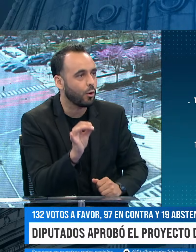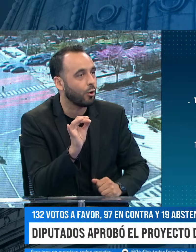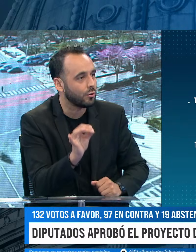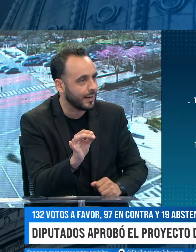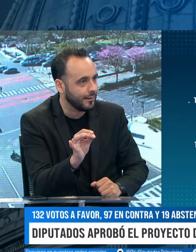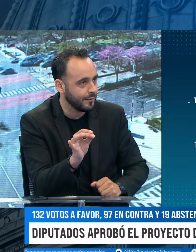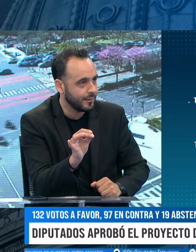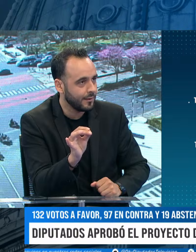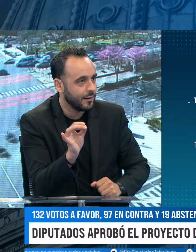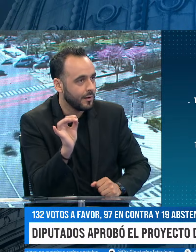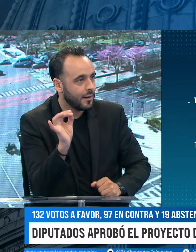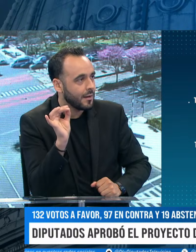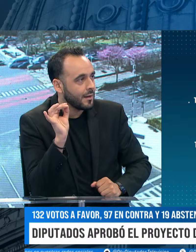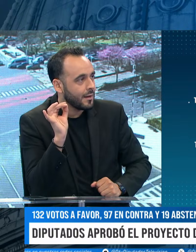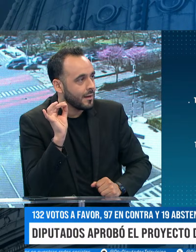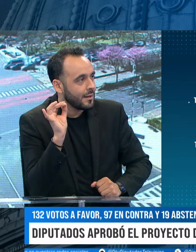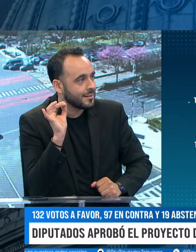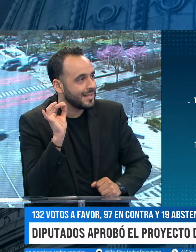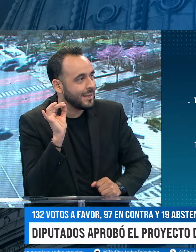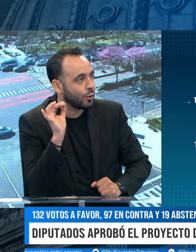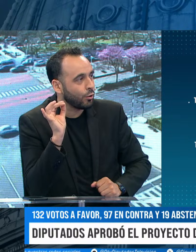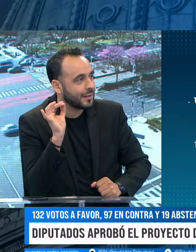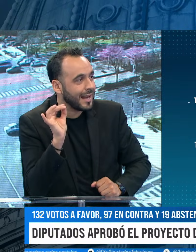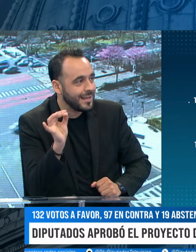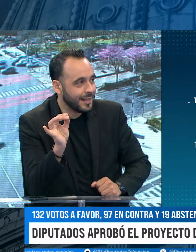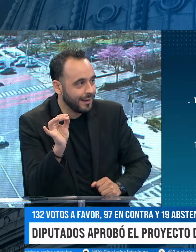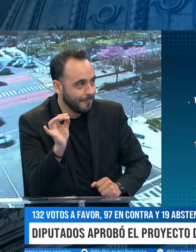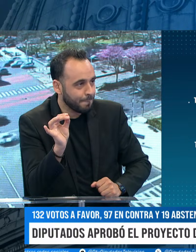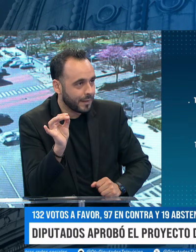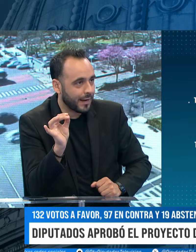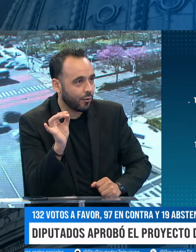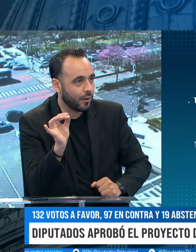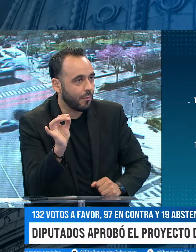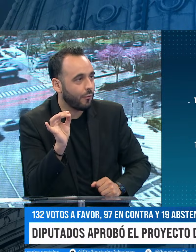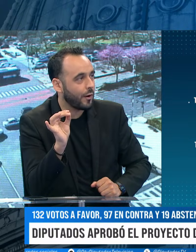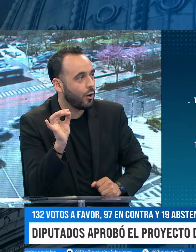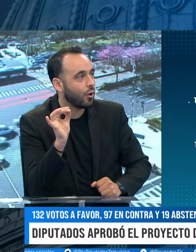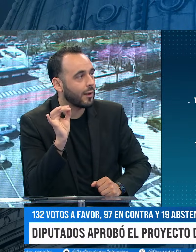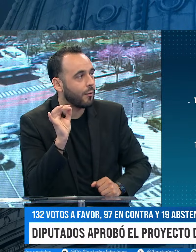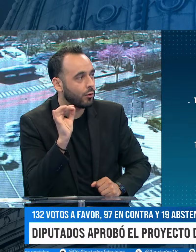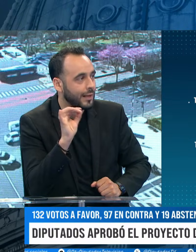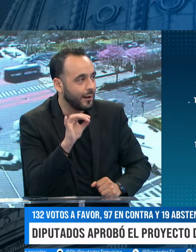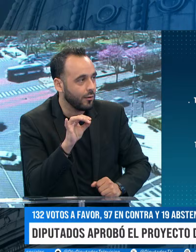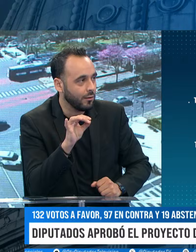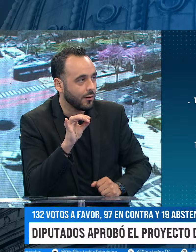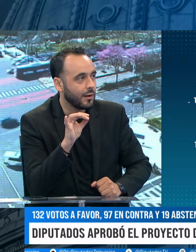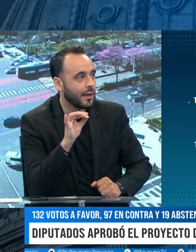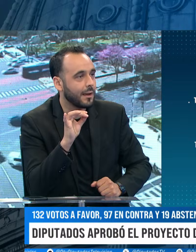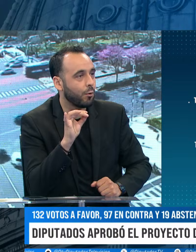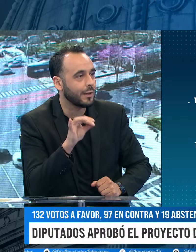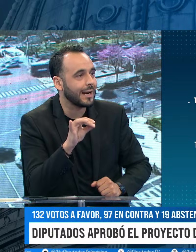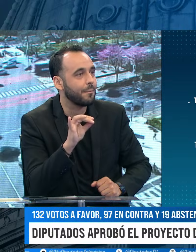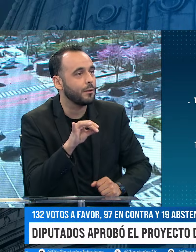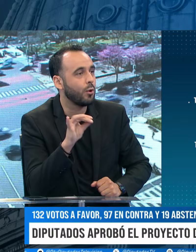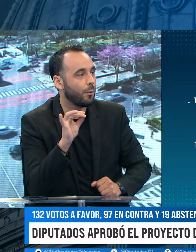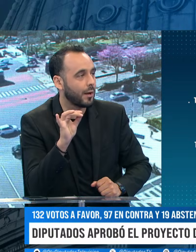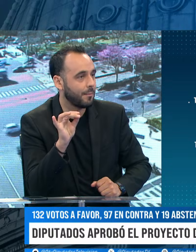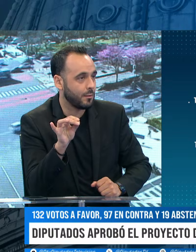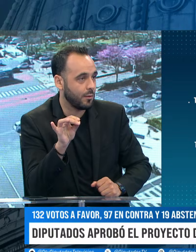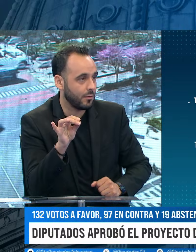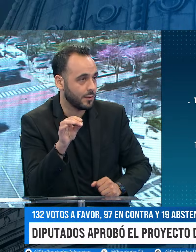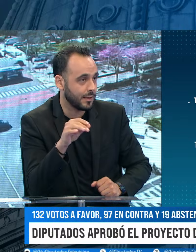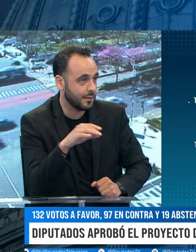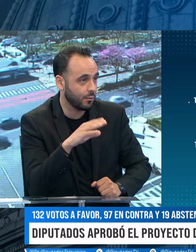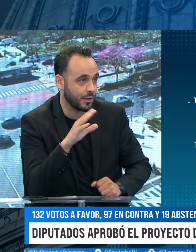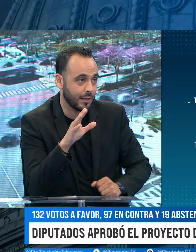afirmativos contra 123. 130, que recordemos fueron los que votaron votar capítulo por